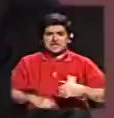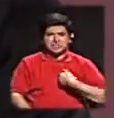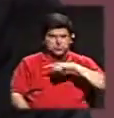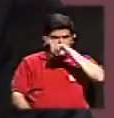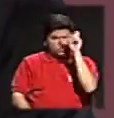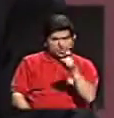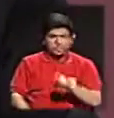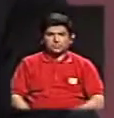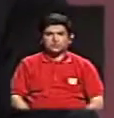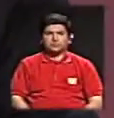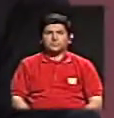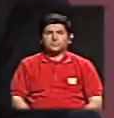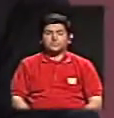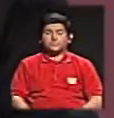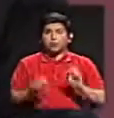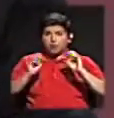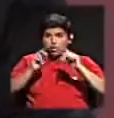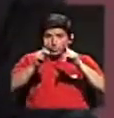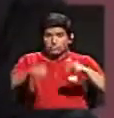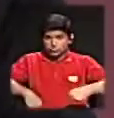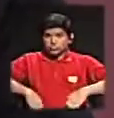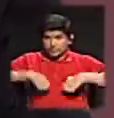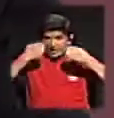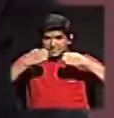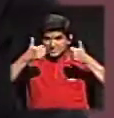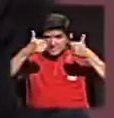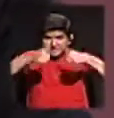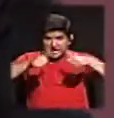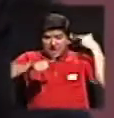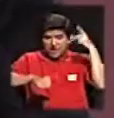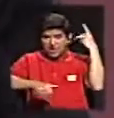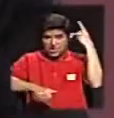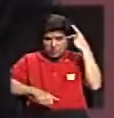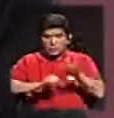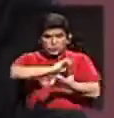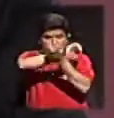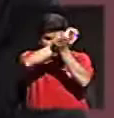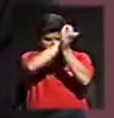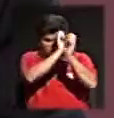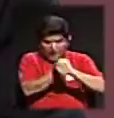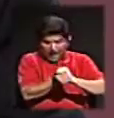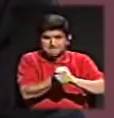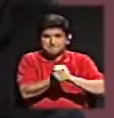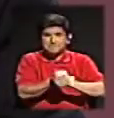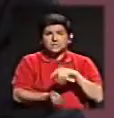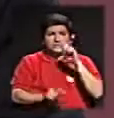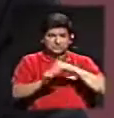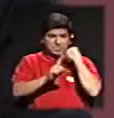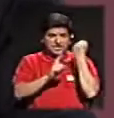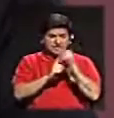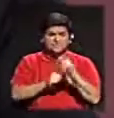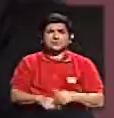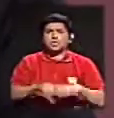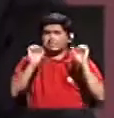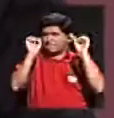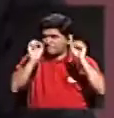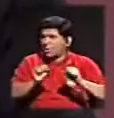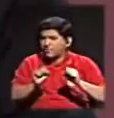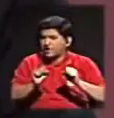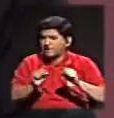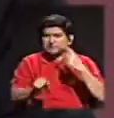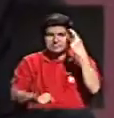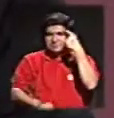¿es posible aspirar a lograr esos acuerdos políticos que reviertan esa situación,